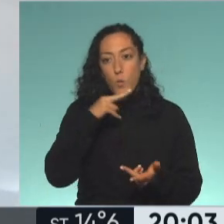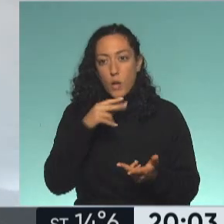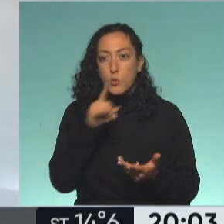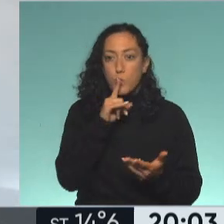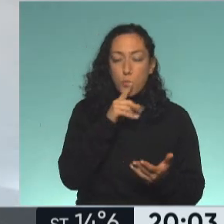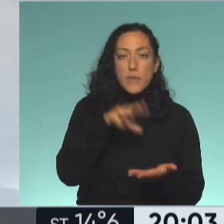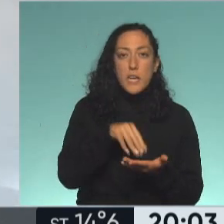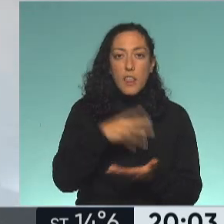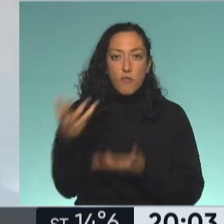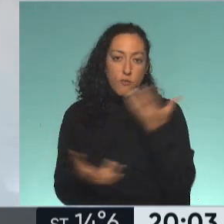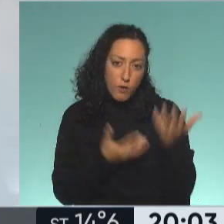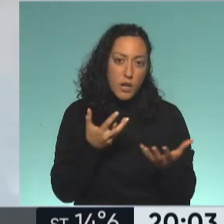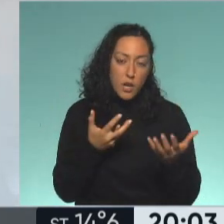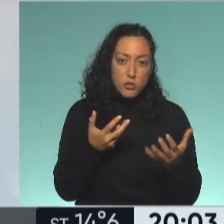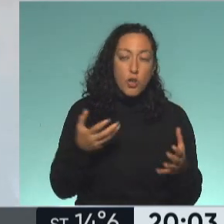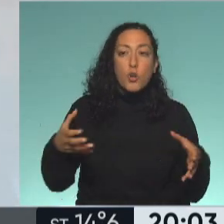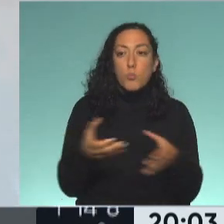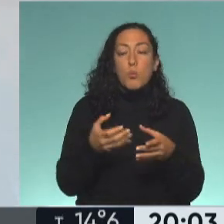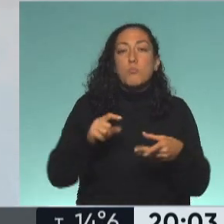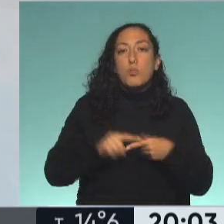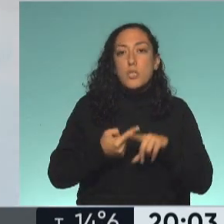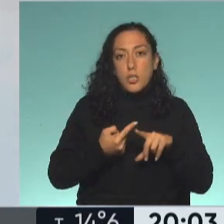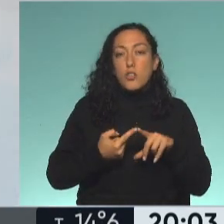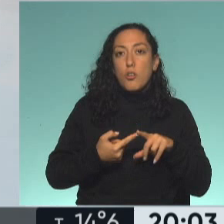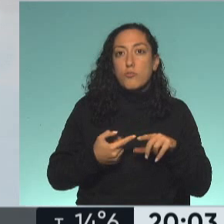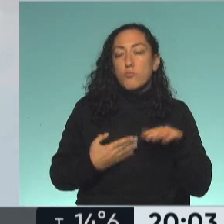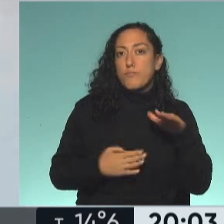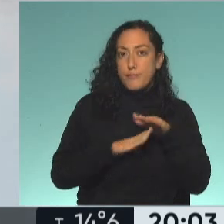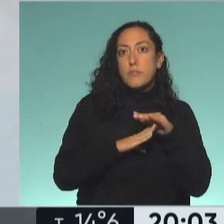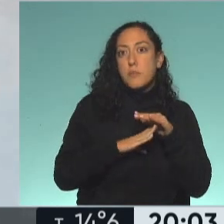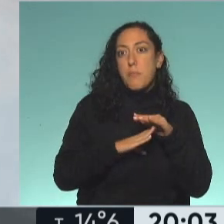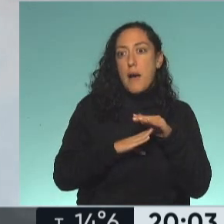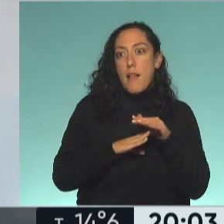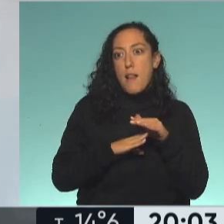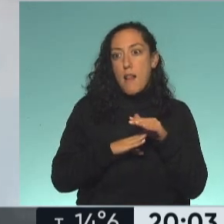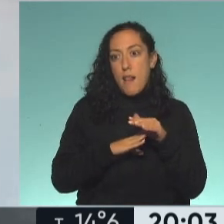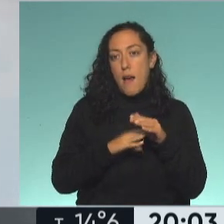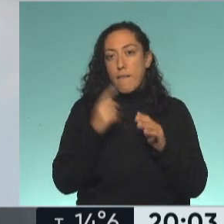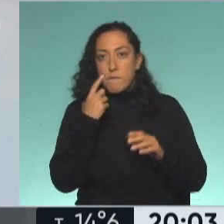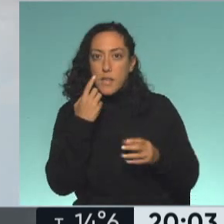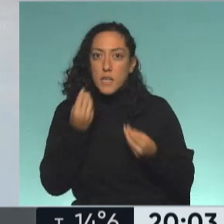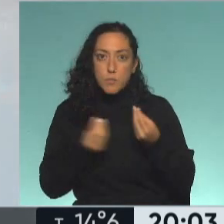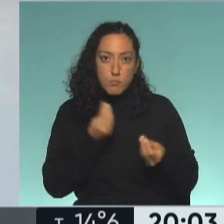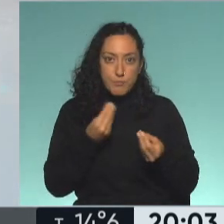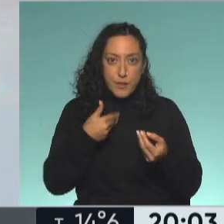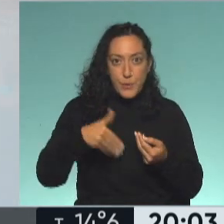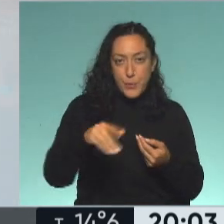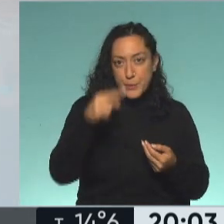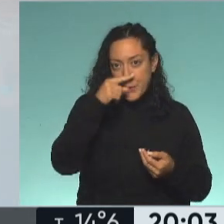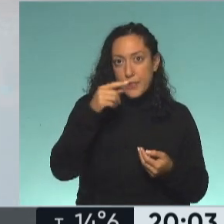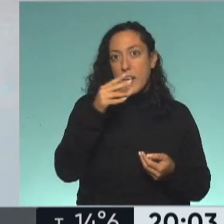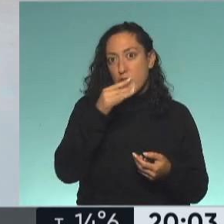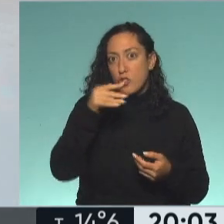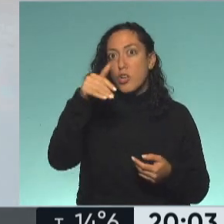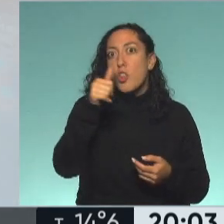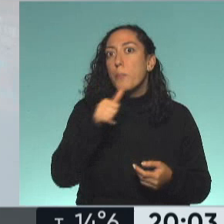Por supuesto que las principales fuerzas políticas, Felicitas, van a estar orbitando y viendo qué pasa tanto el domingo 7 como el